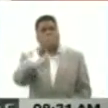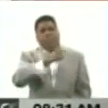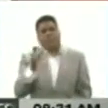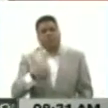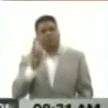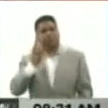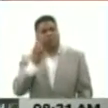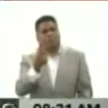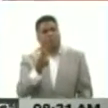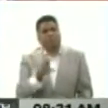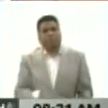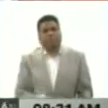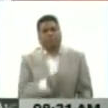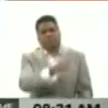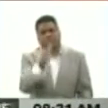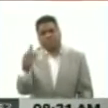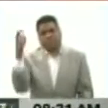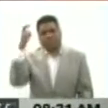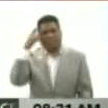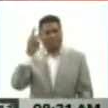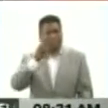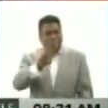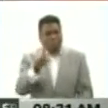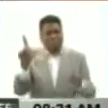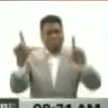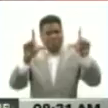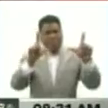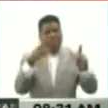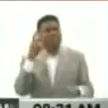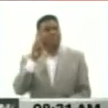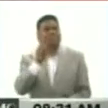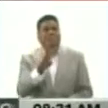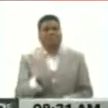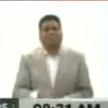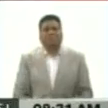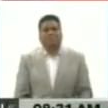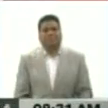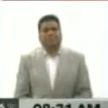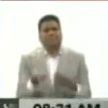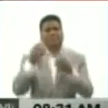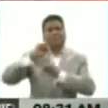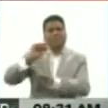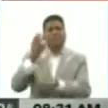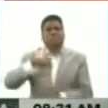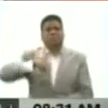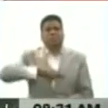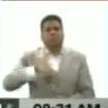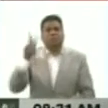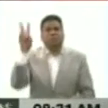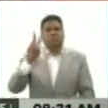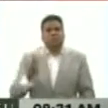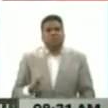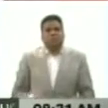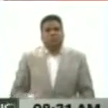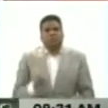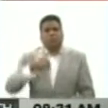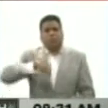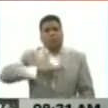y observa cada día el programa, que se den de cuenta que defendamos nuestra patria, porque este país es de